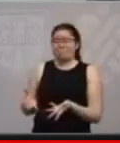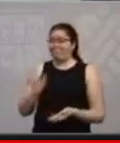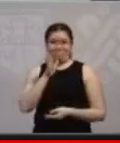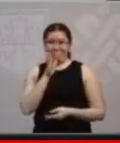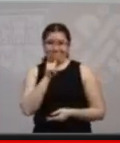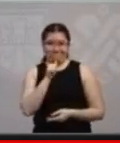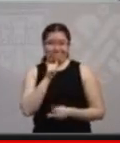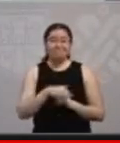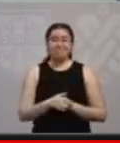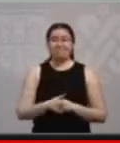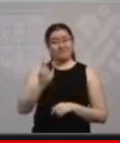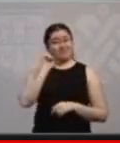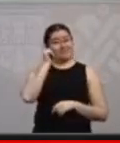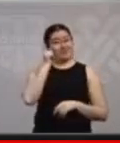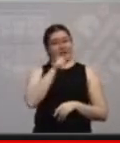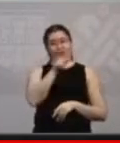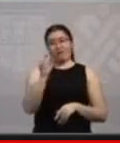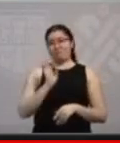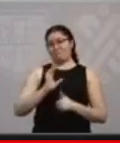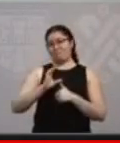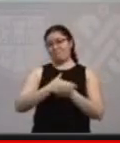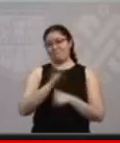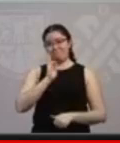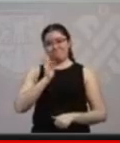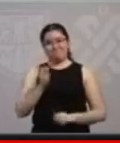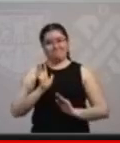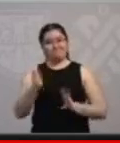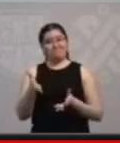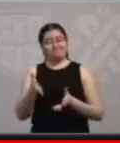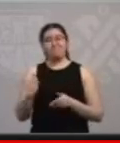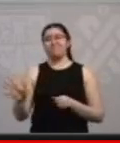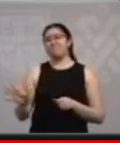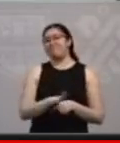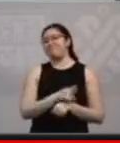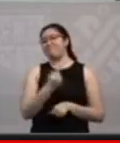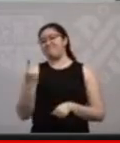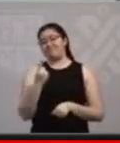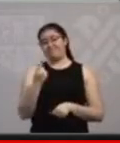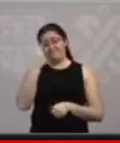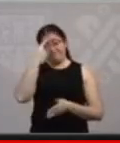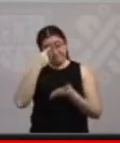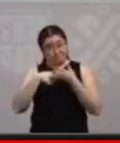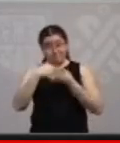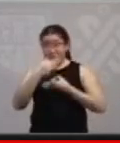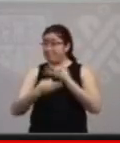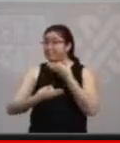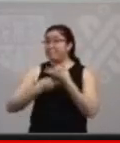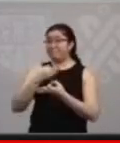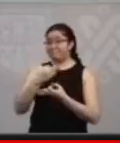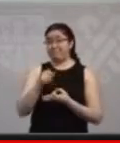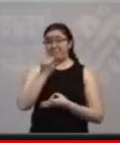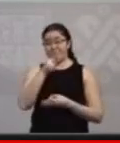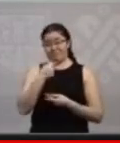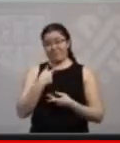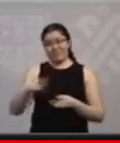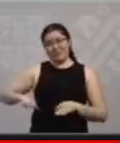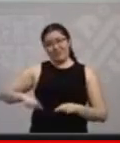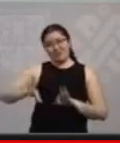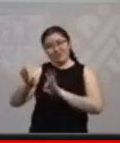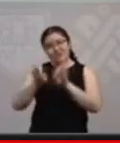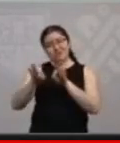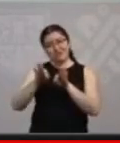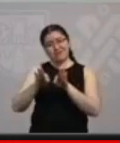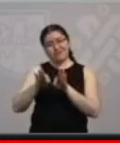Entonces, espero que se apruebe muy pronto ya en el Congreso, porque pues, yo creo que todos estamos como servidores